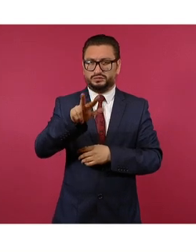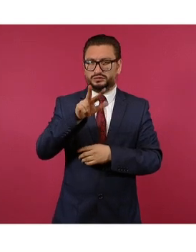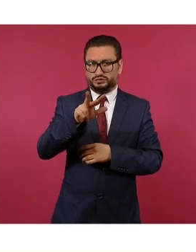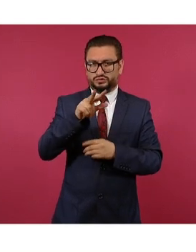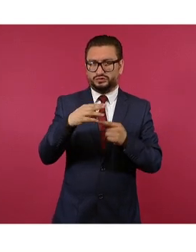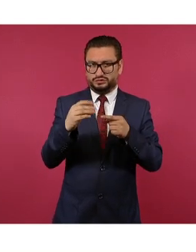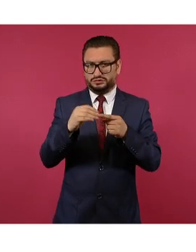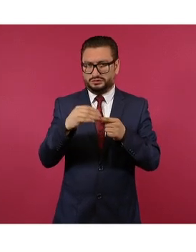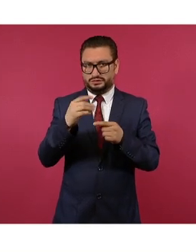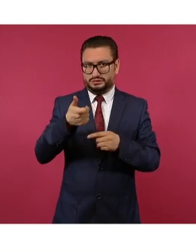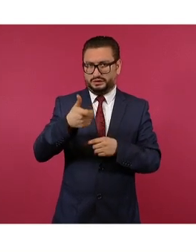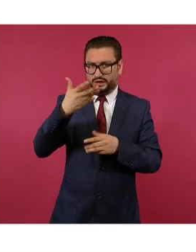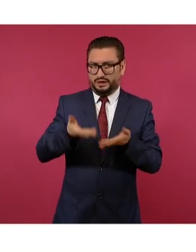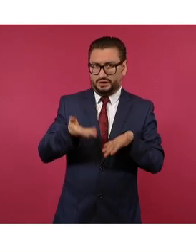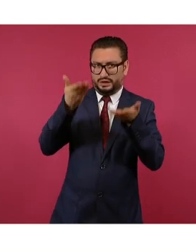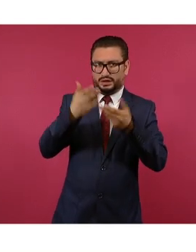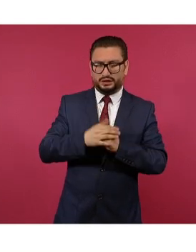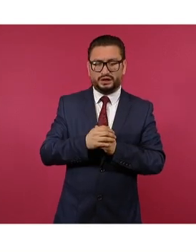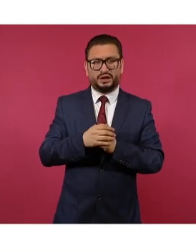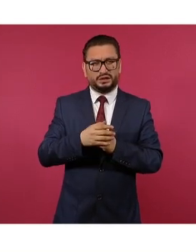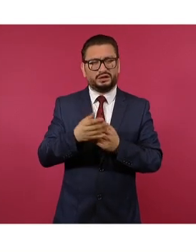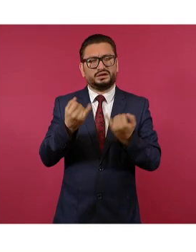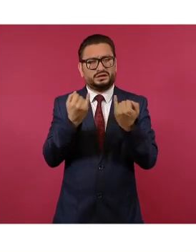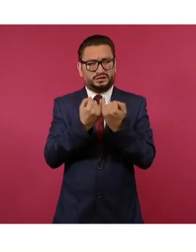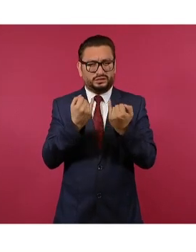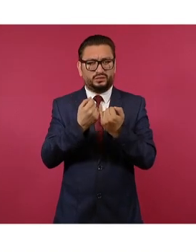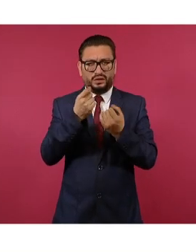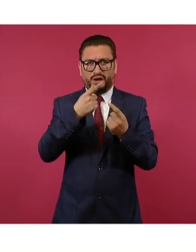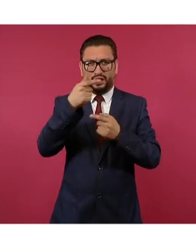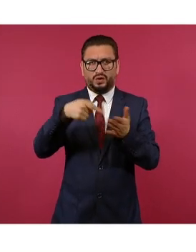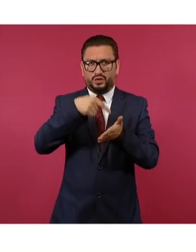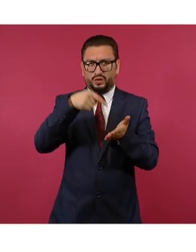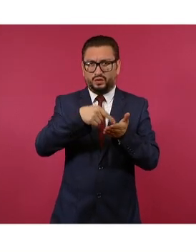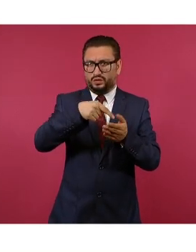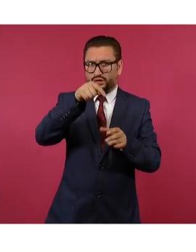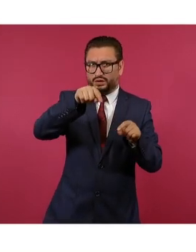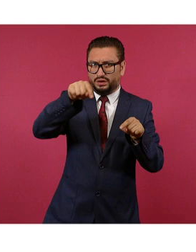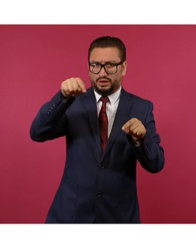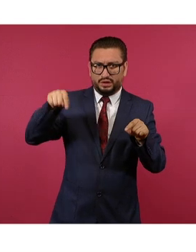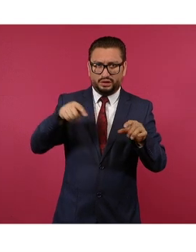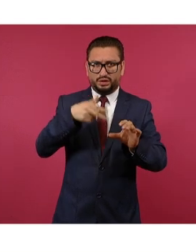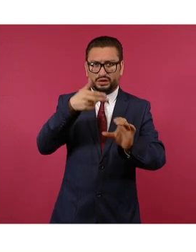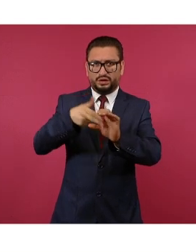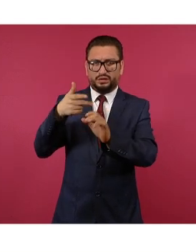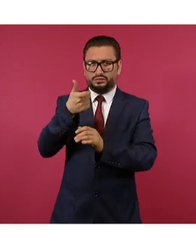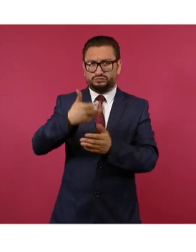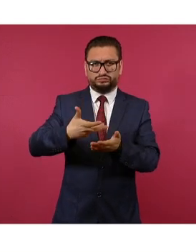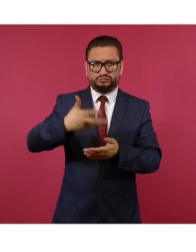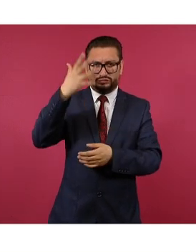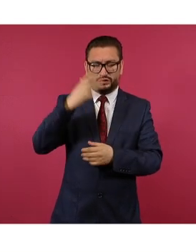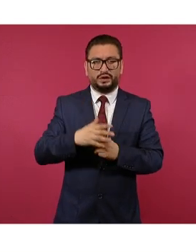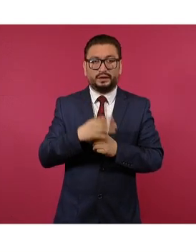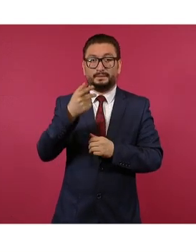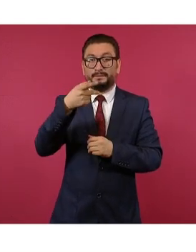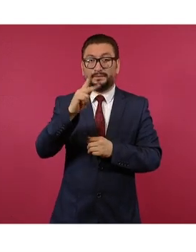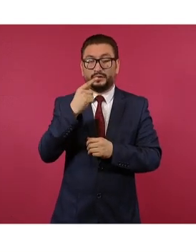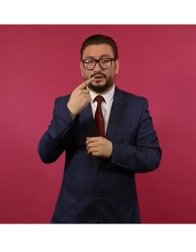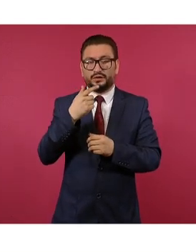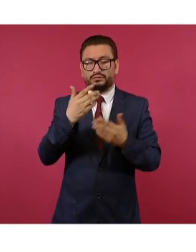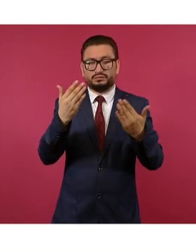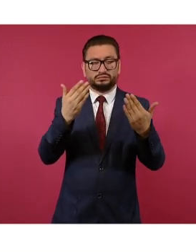$27.18, bastante caro, y varias marcas y estaciones que sí se están pasando, francamente, con los elevados precios. Pero